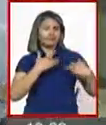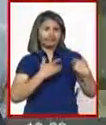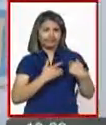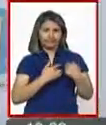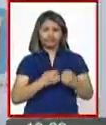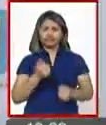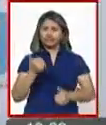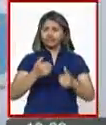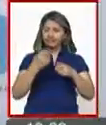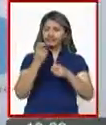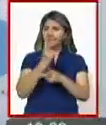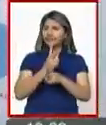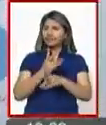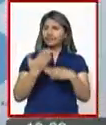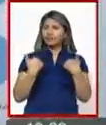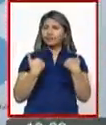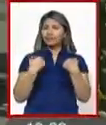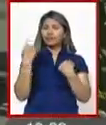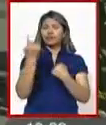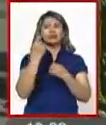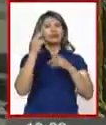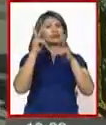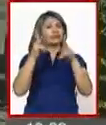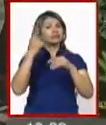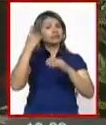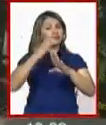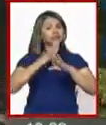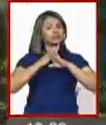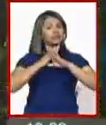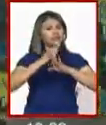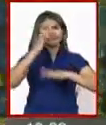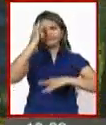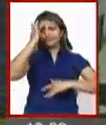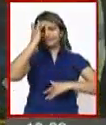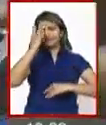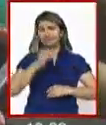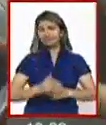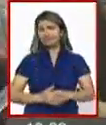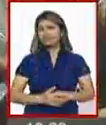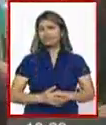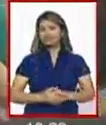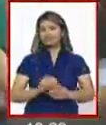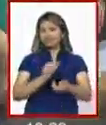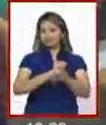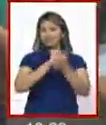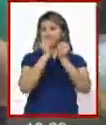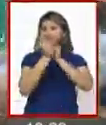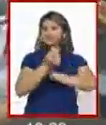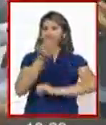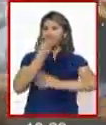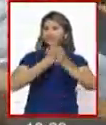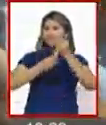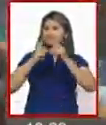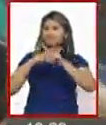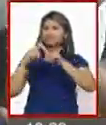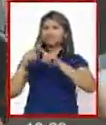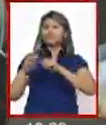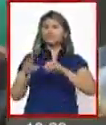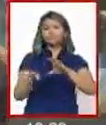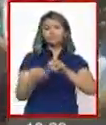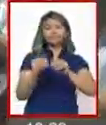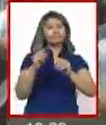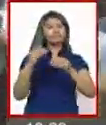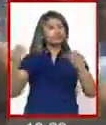Pero ¿cuáles son los cuidados que debe tener una persona para evitar esta enfermedad? Modificando nuestra alimentación,